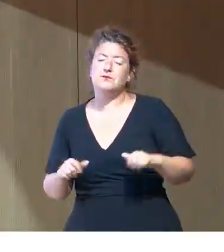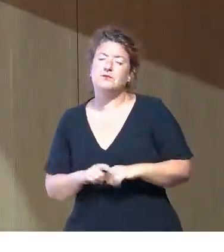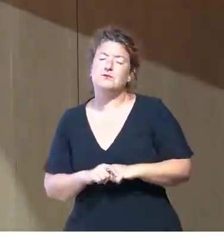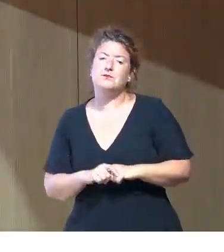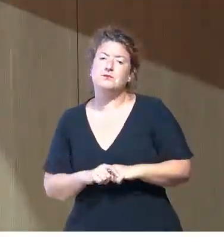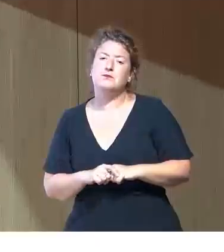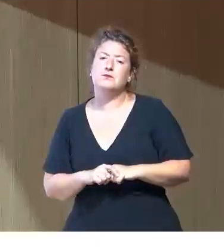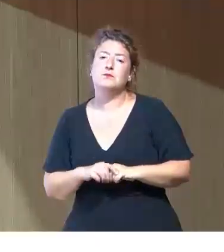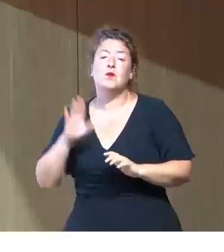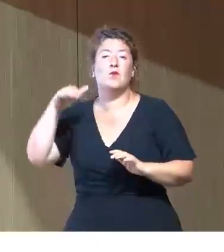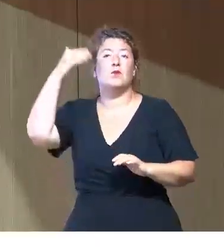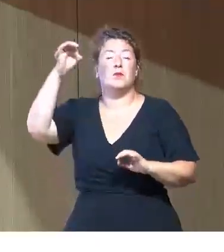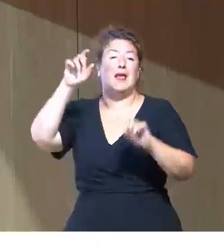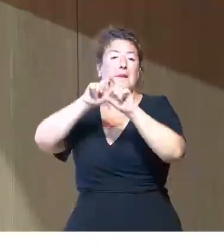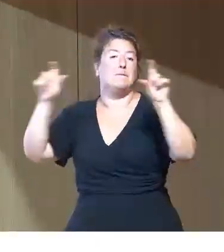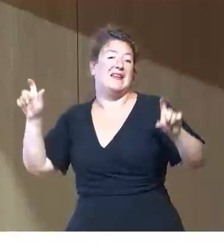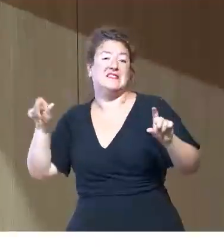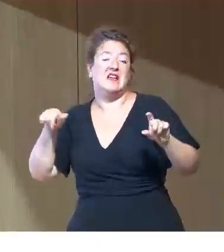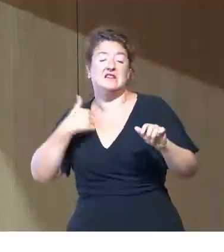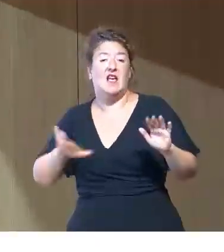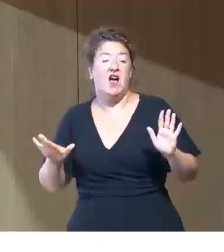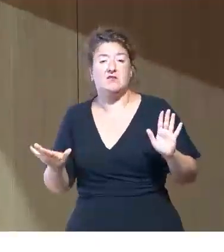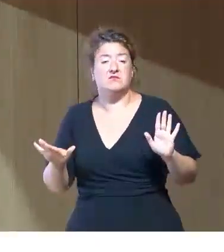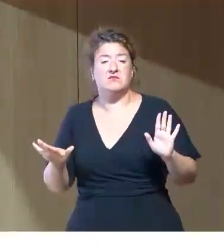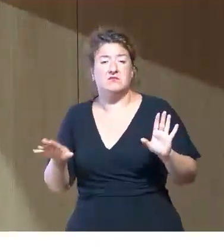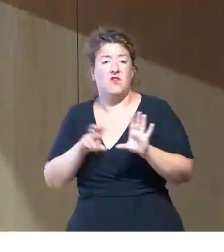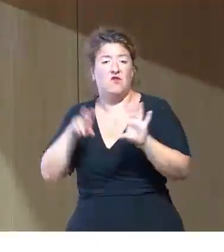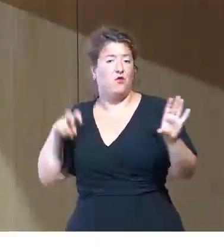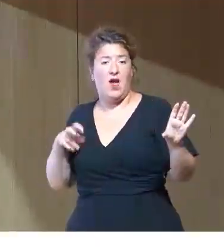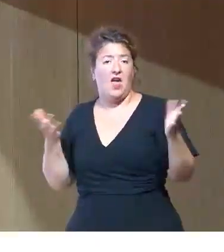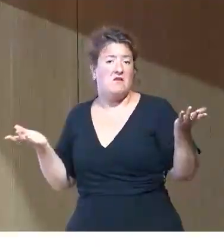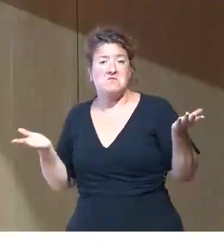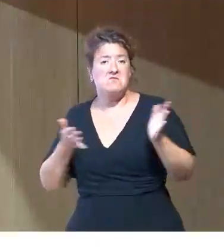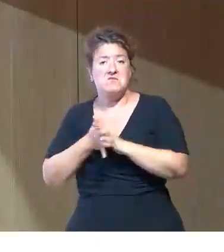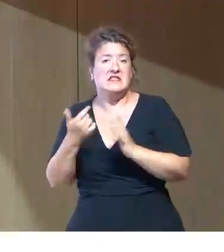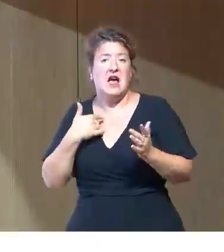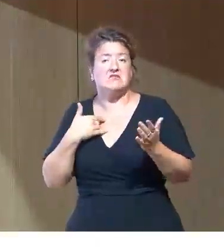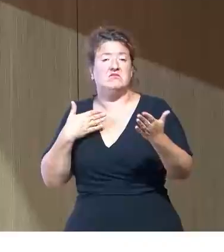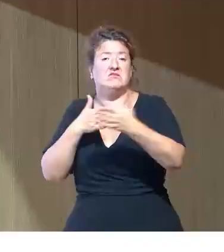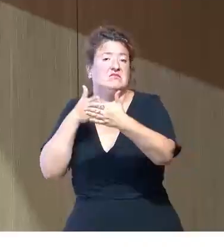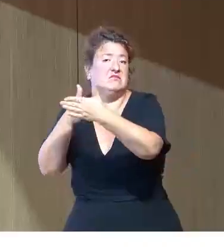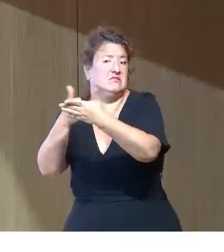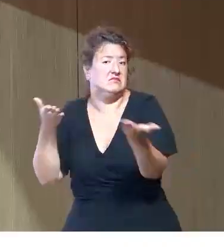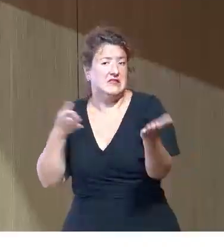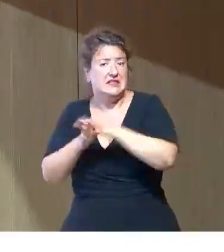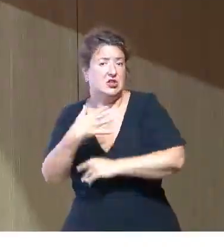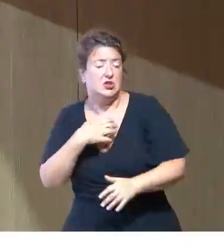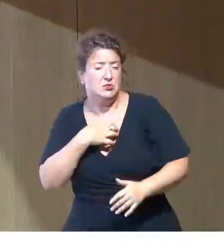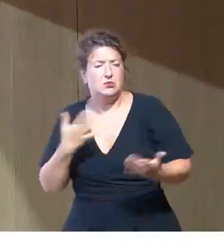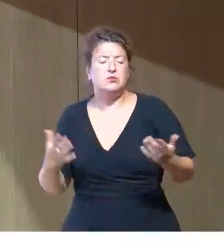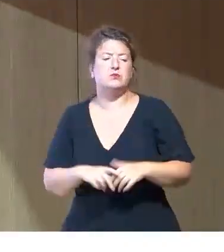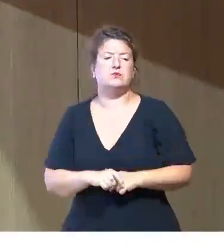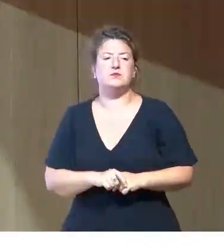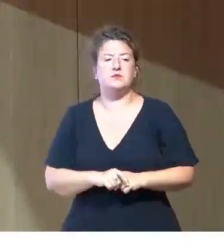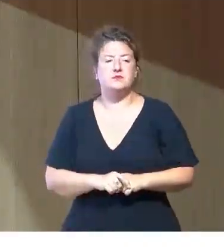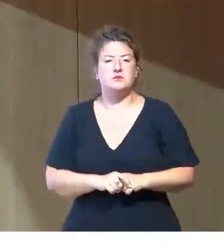de la empresa ya están fuera no están fuera ya no pueden entrar no decir tenemos ahí como como una como una y